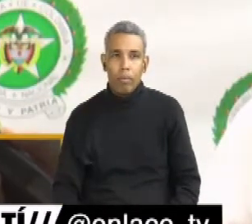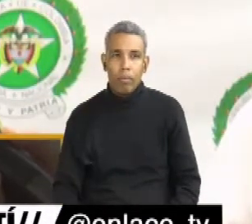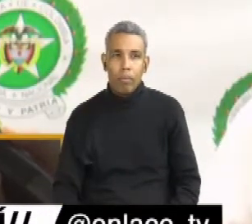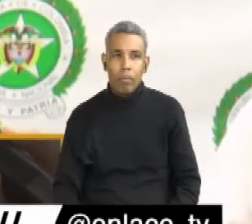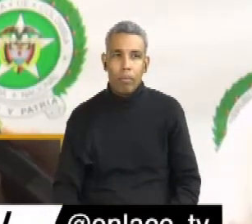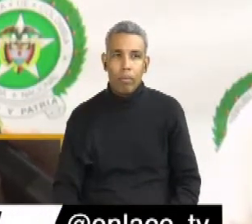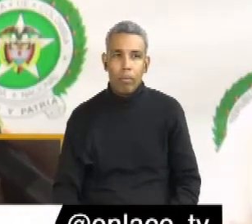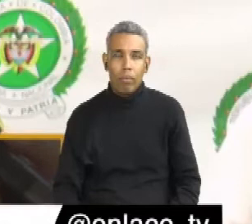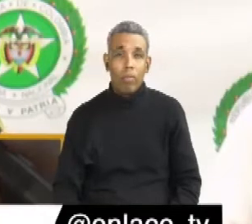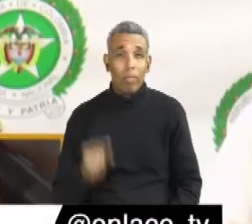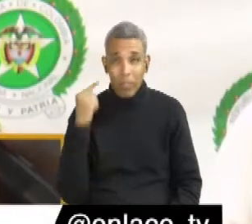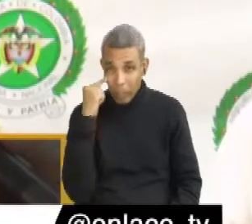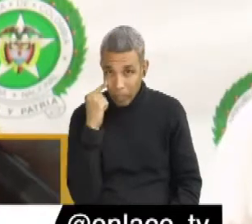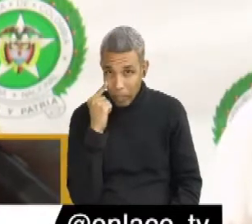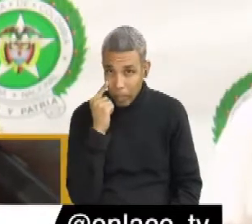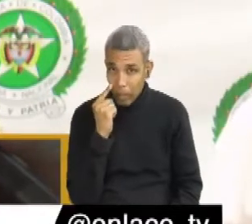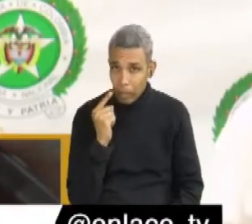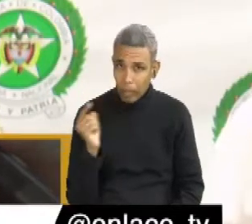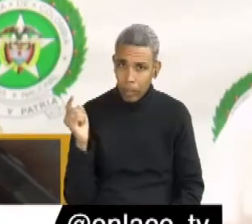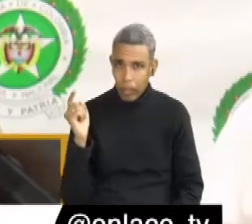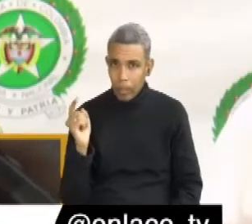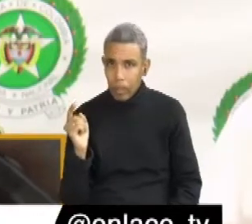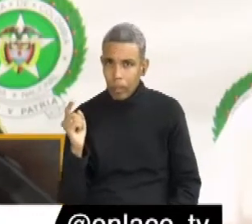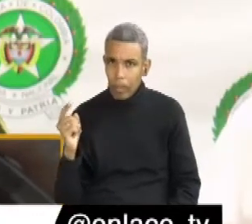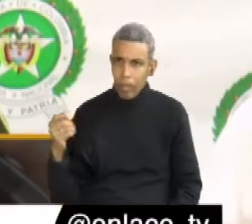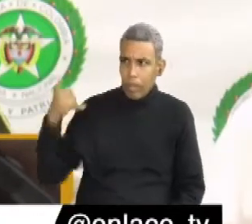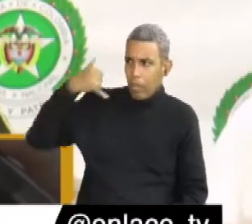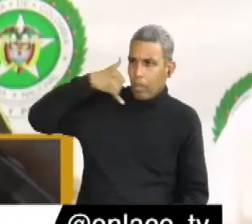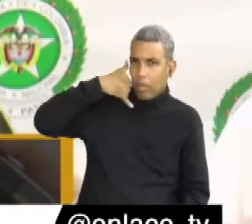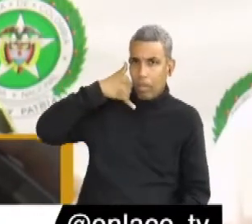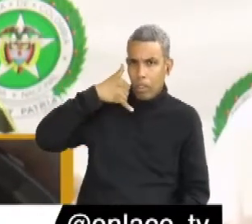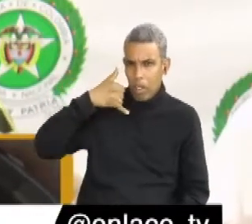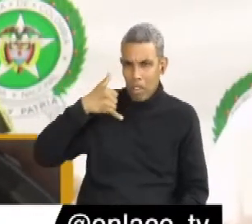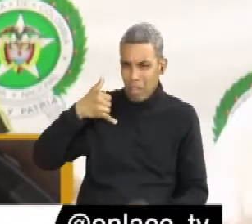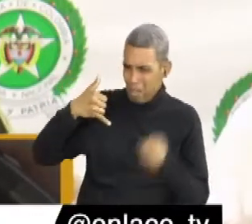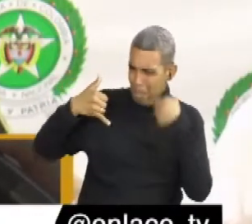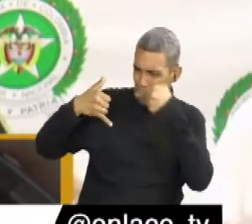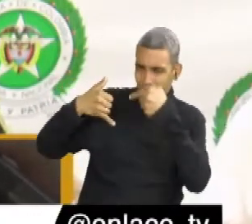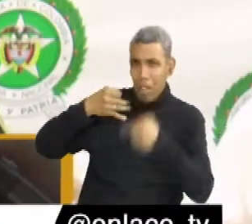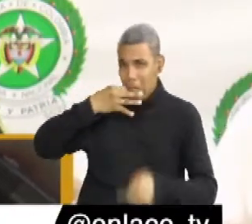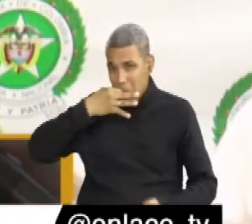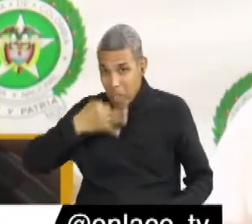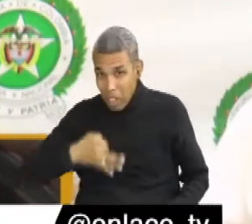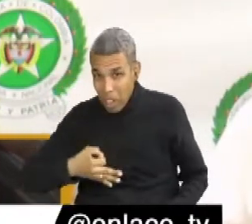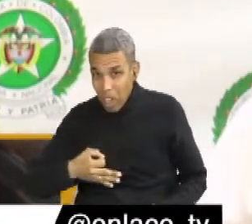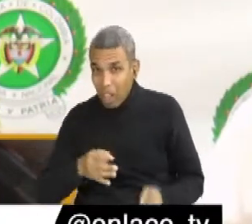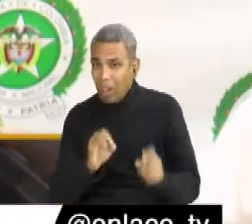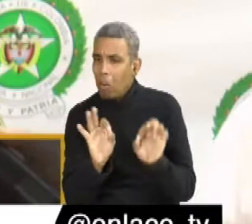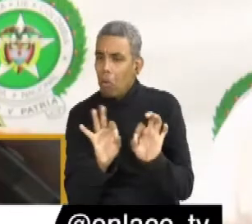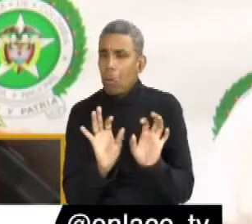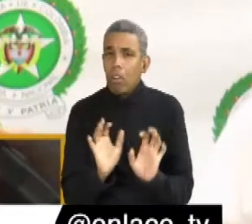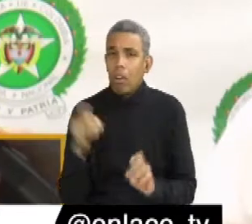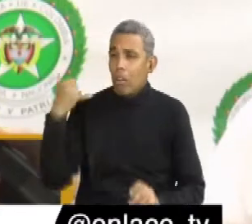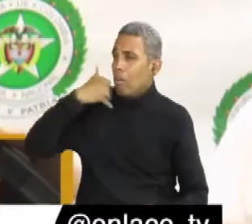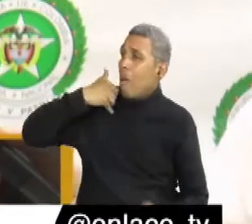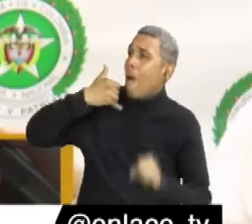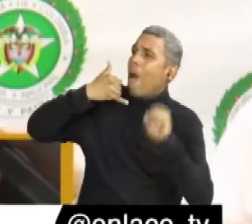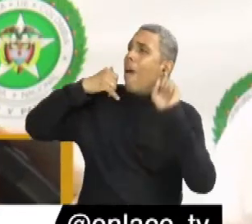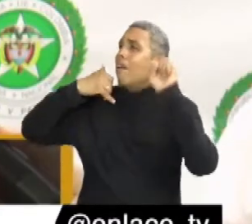precauciones, llamen inmediatamente, verifiquen si es cierto o no esa veracidad. La Policía Nacional,